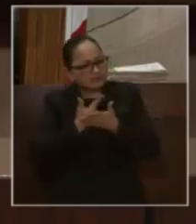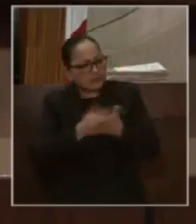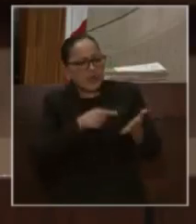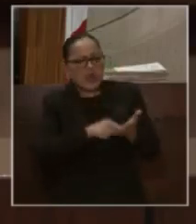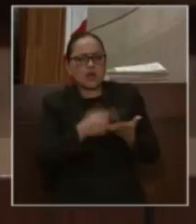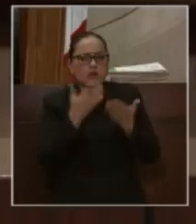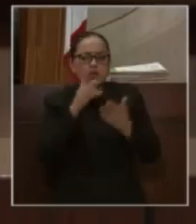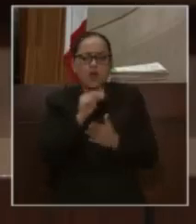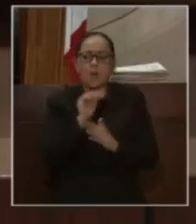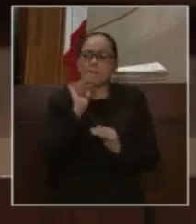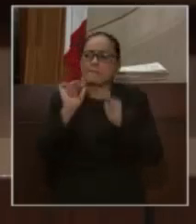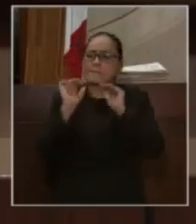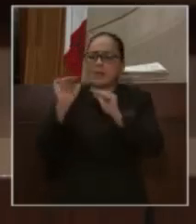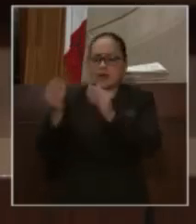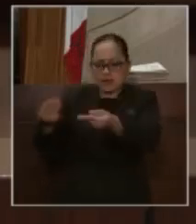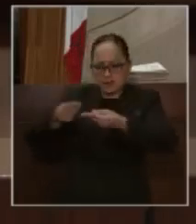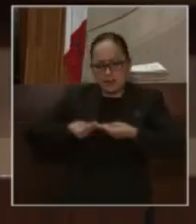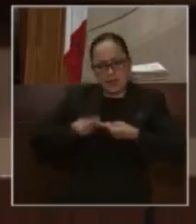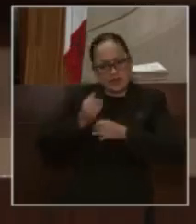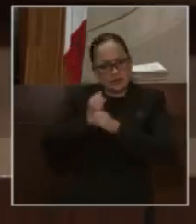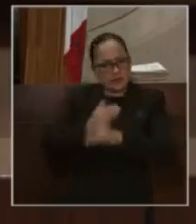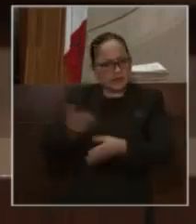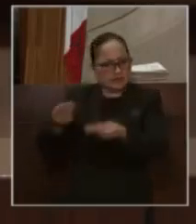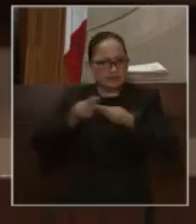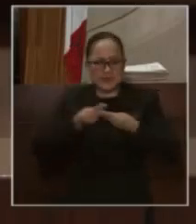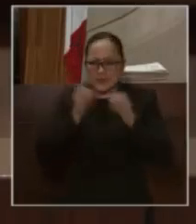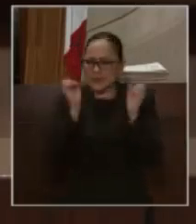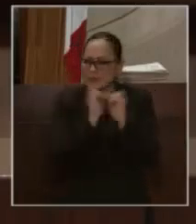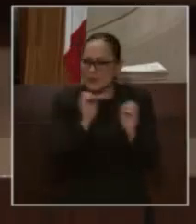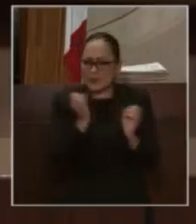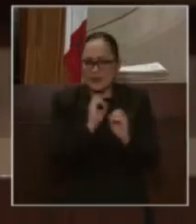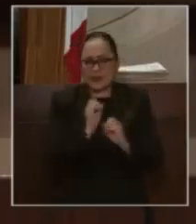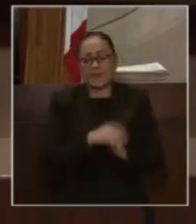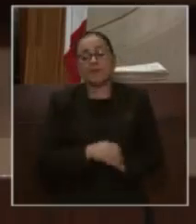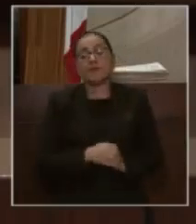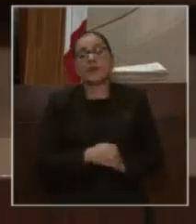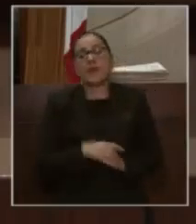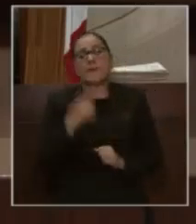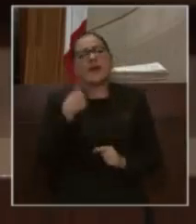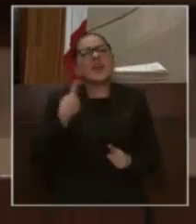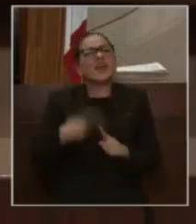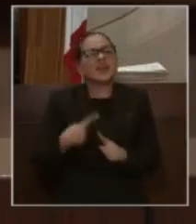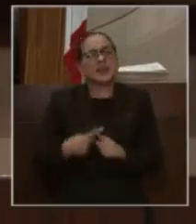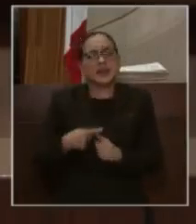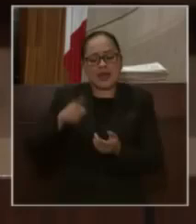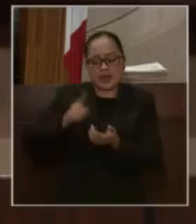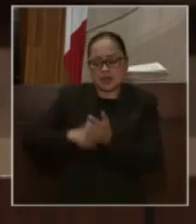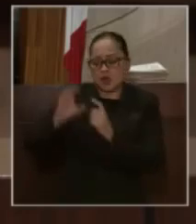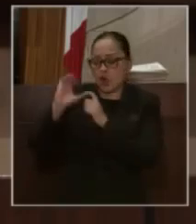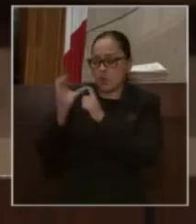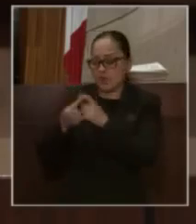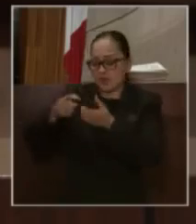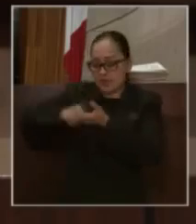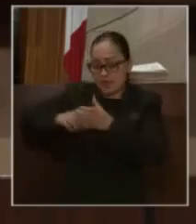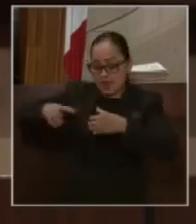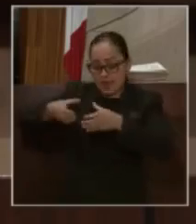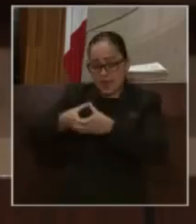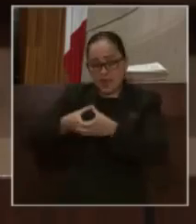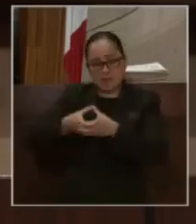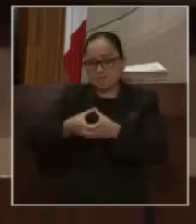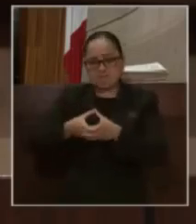las partes que conformaban el fideicomiso, es decir, a los integrantes del comité técnico, a